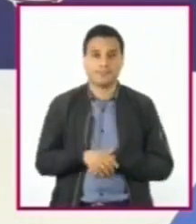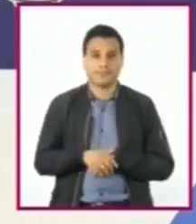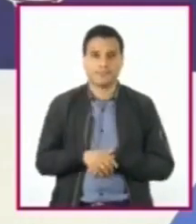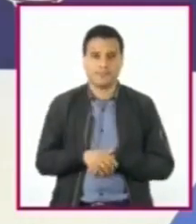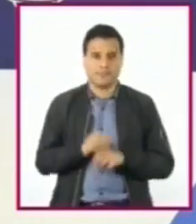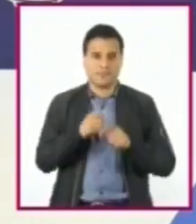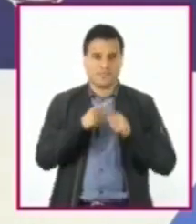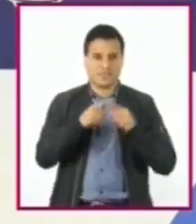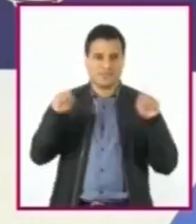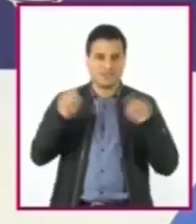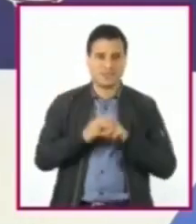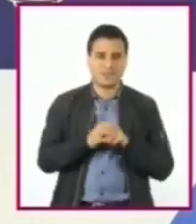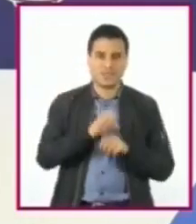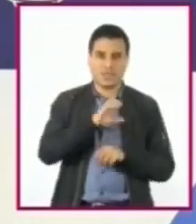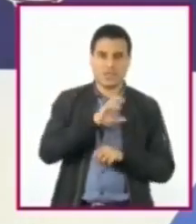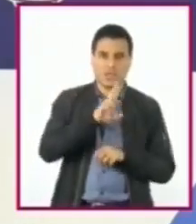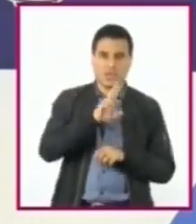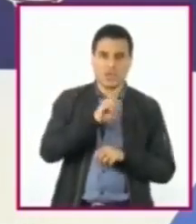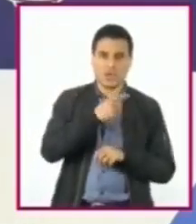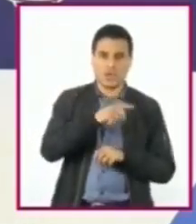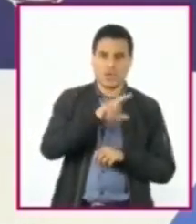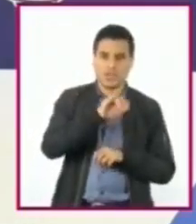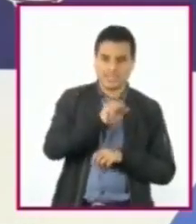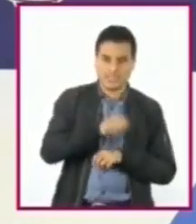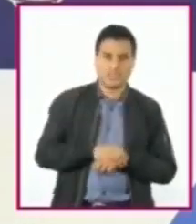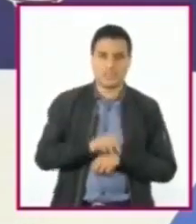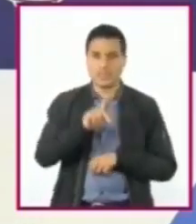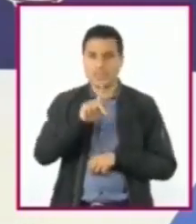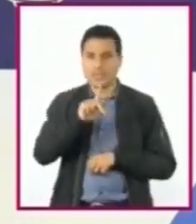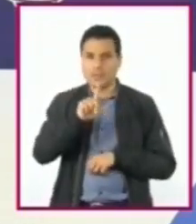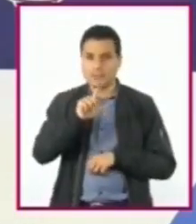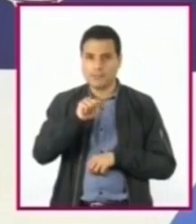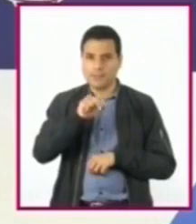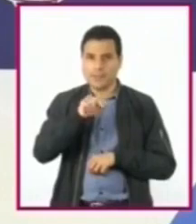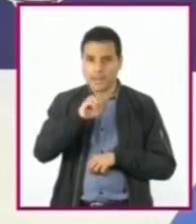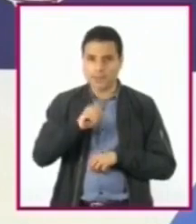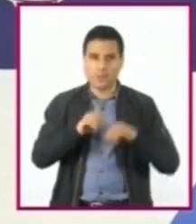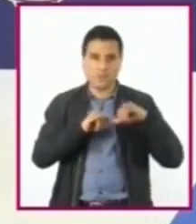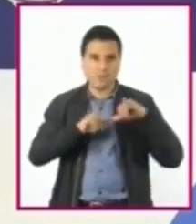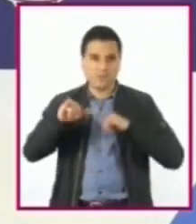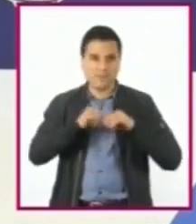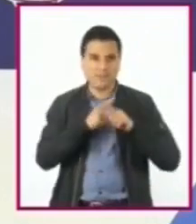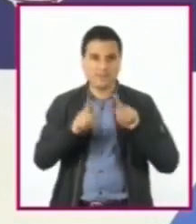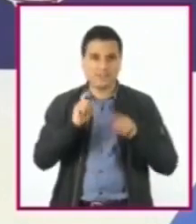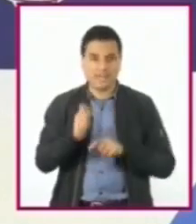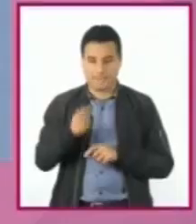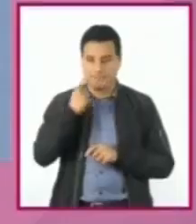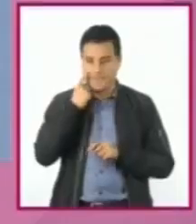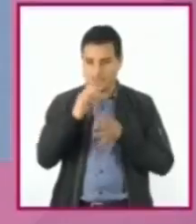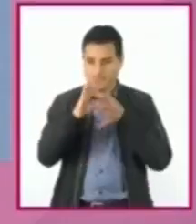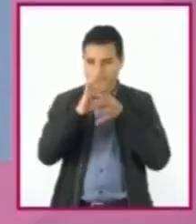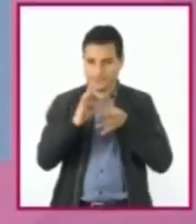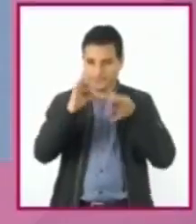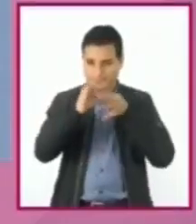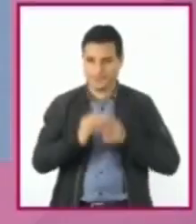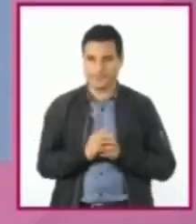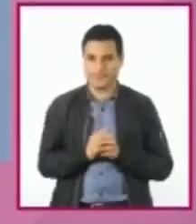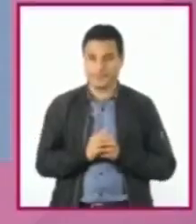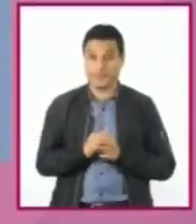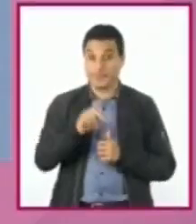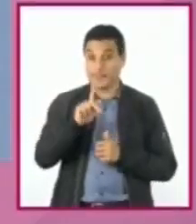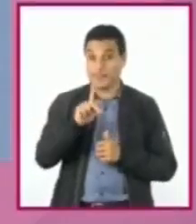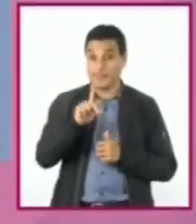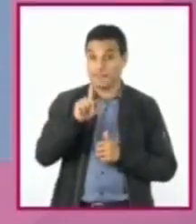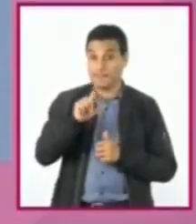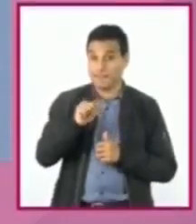es la diferencia entre un croquis, un plano y un mapa, maestra? Hacia allá vamos. Los planos